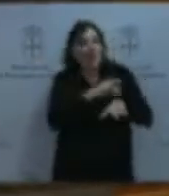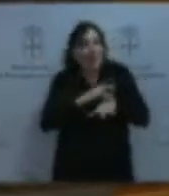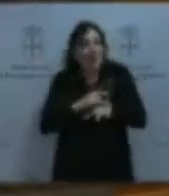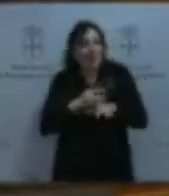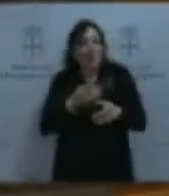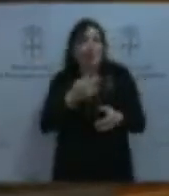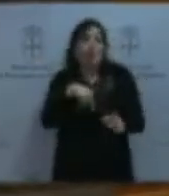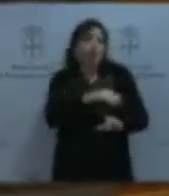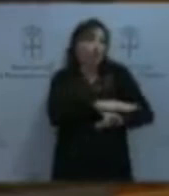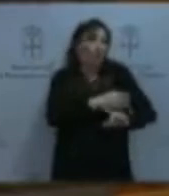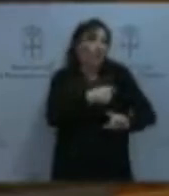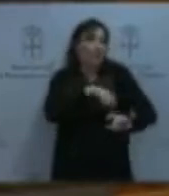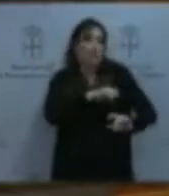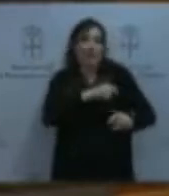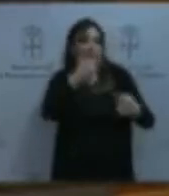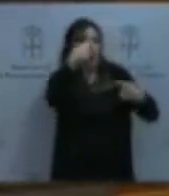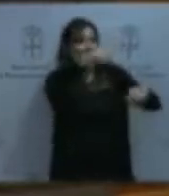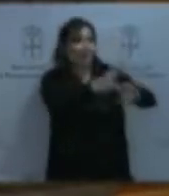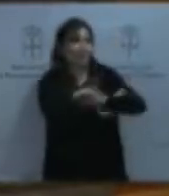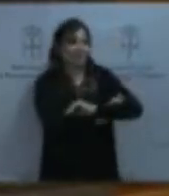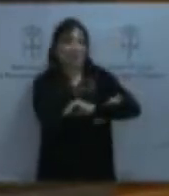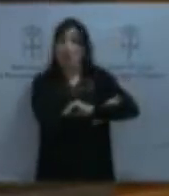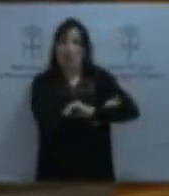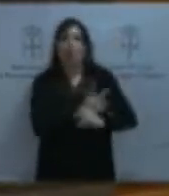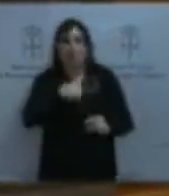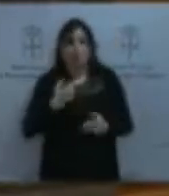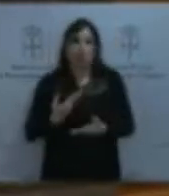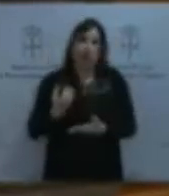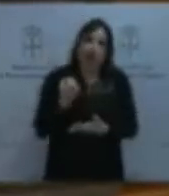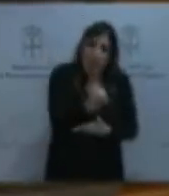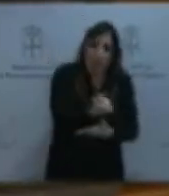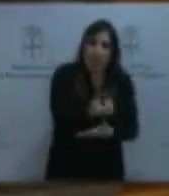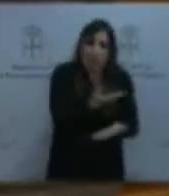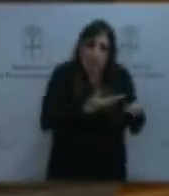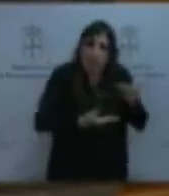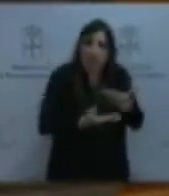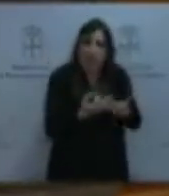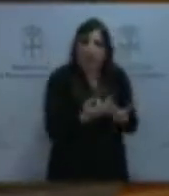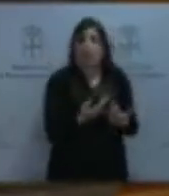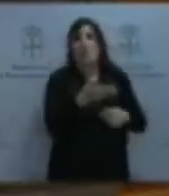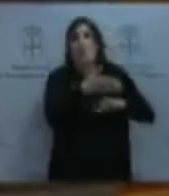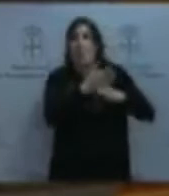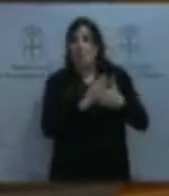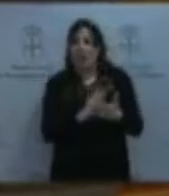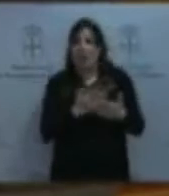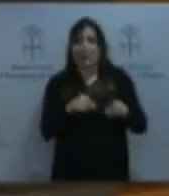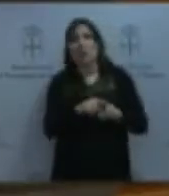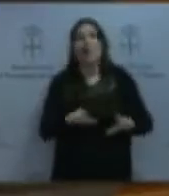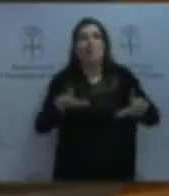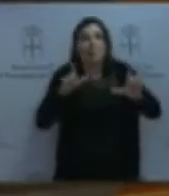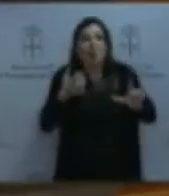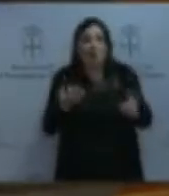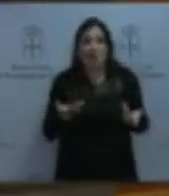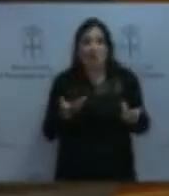contribuir, va a tener sus limitaciones. Tiene una parte de gobierno escaparate, y no lo digo con desprecio. Creo que hay una parte de escaparate de mostrar lo que podría ser